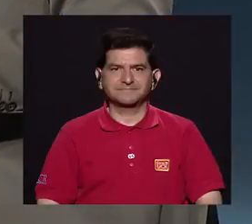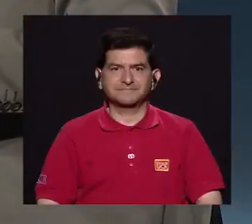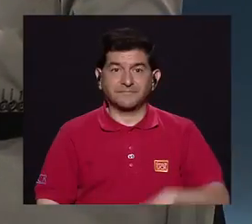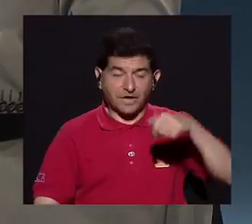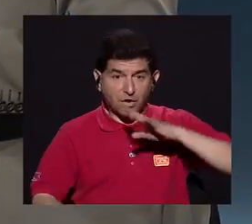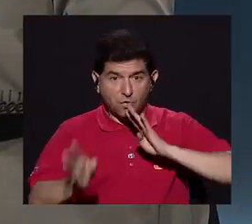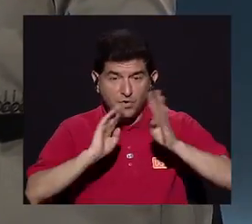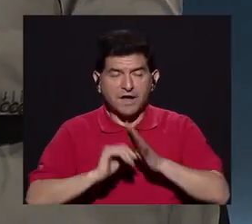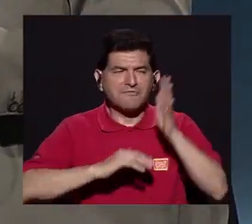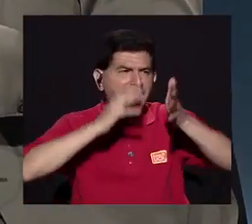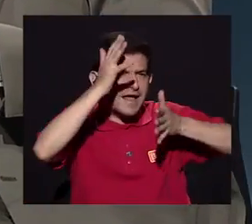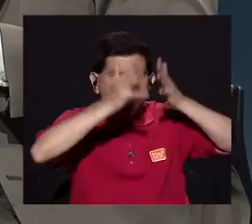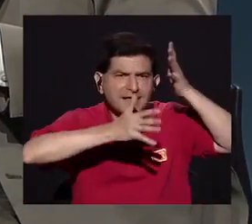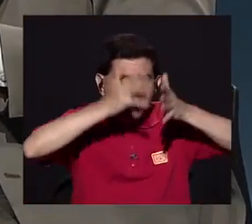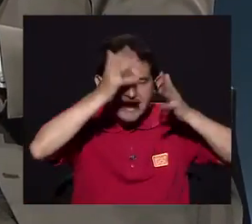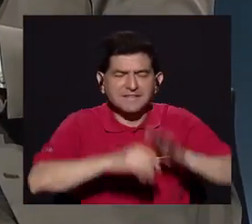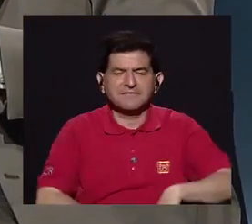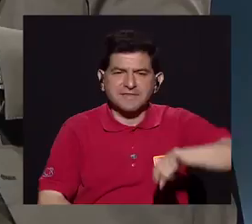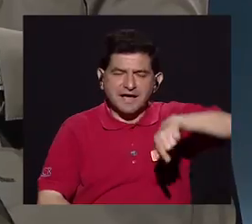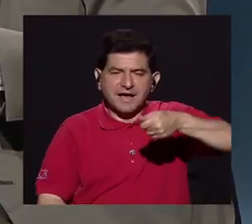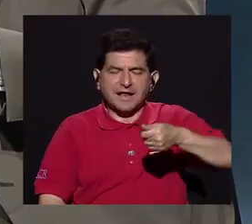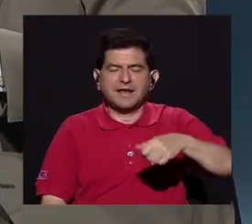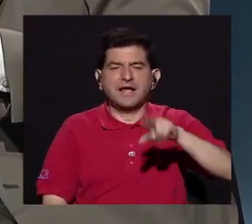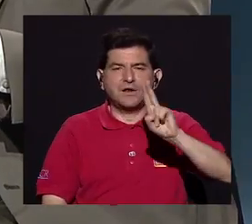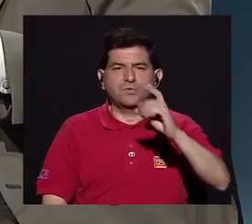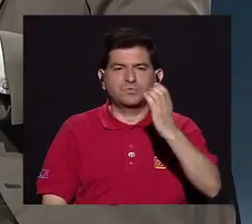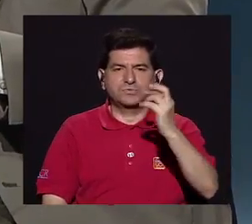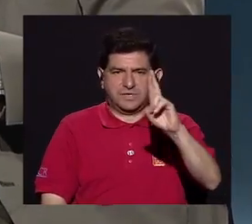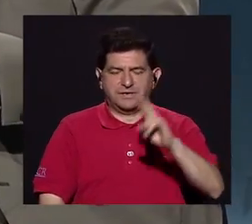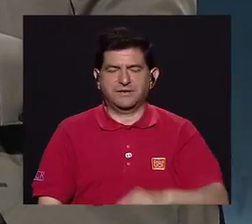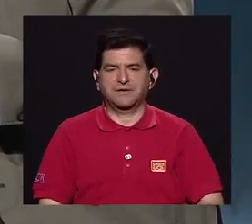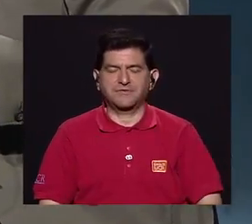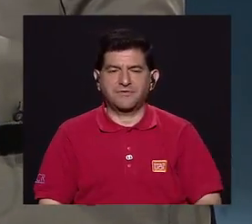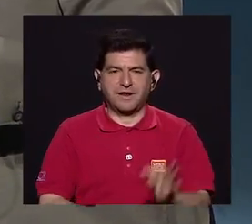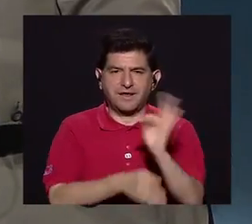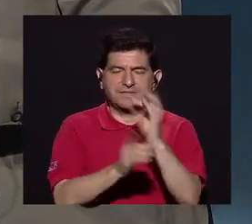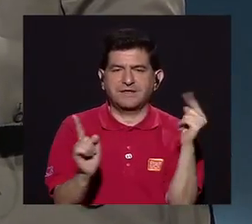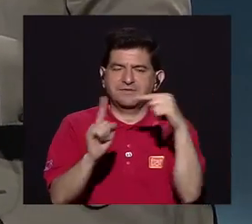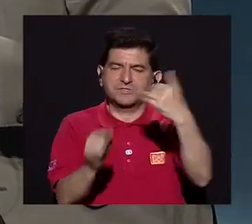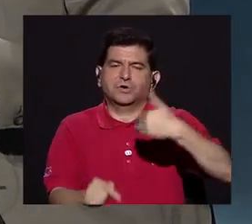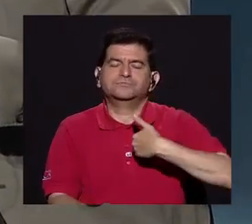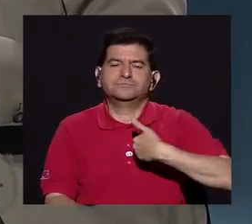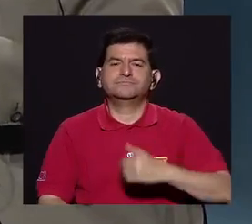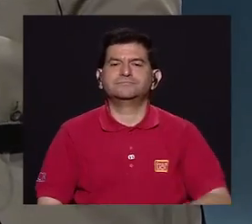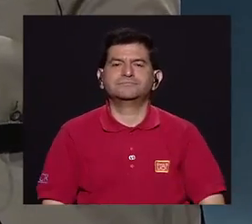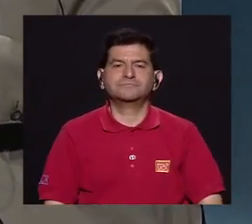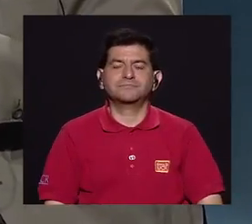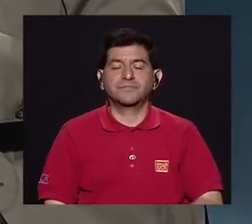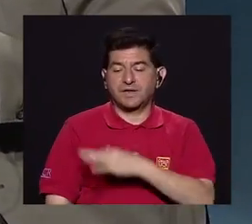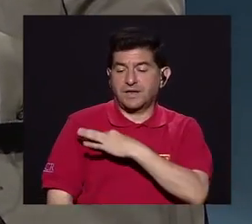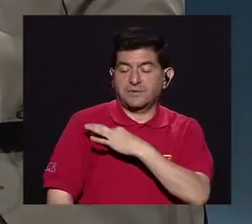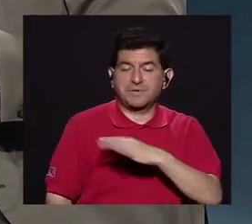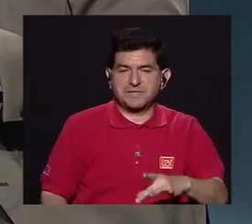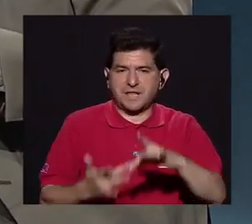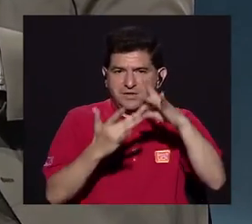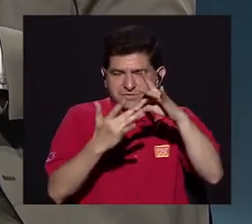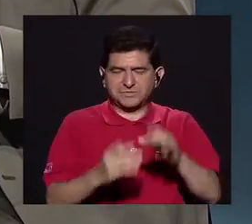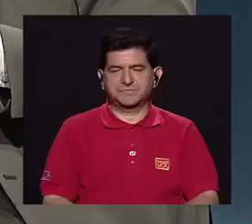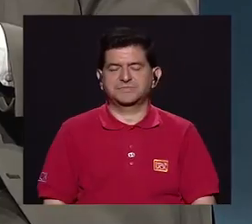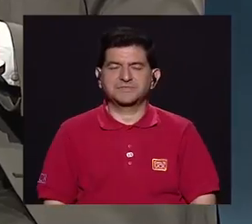Estamos hablando sobre creatividad en Canal Universidad de Costa Rica, Televisión con Sentido. Tenemos como invitado